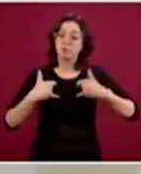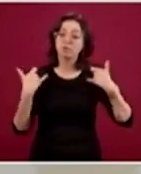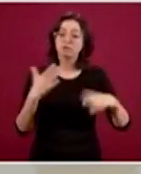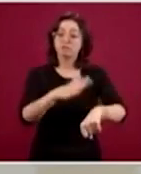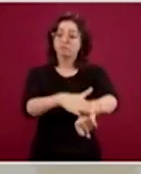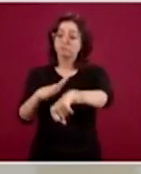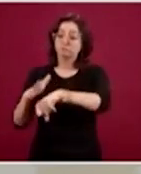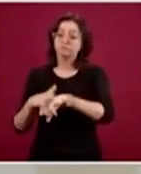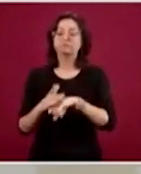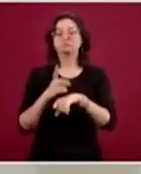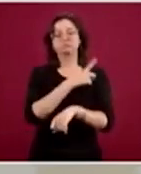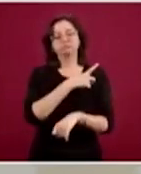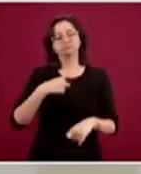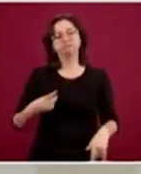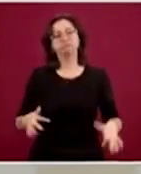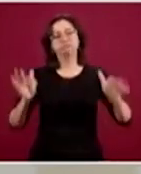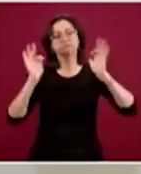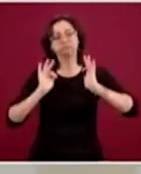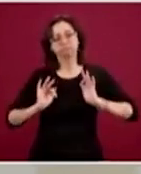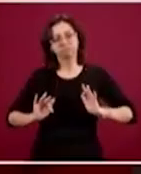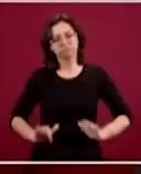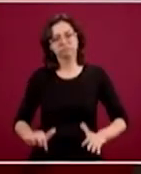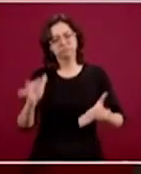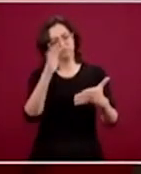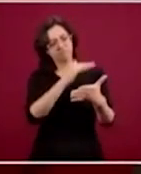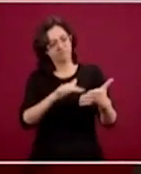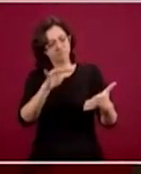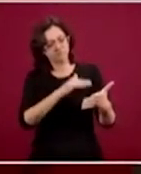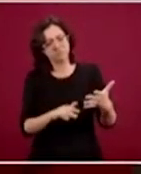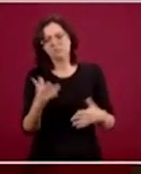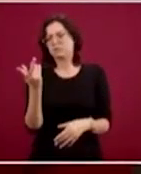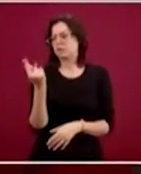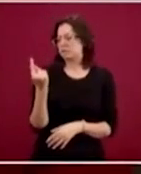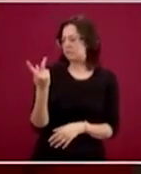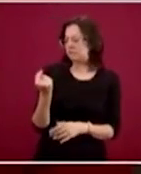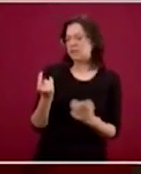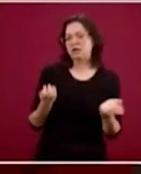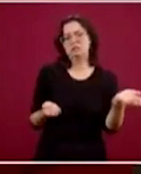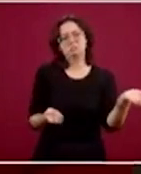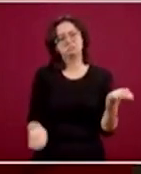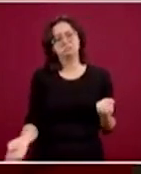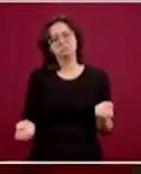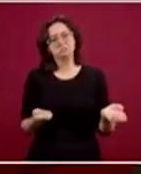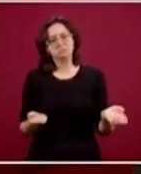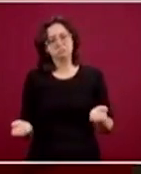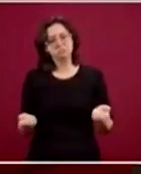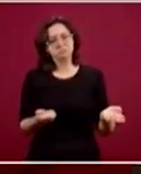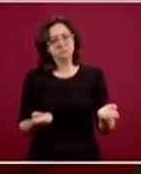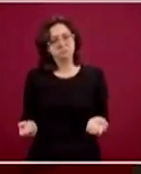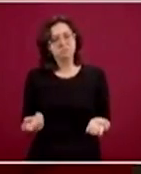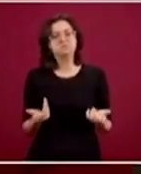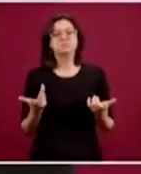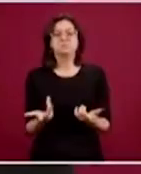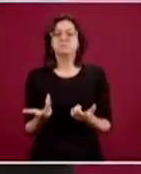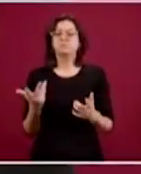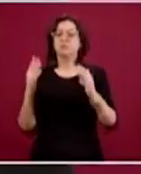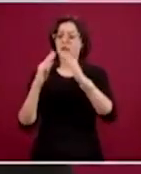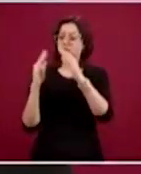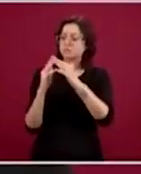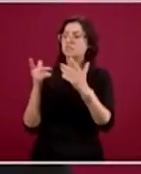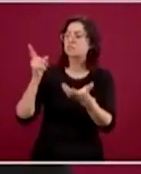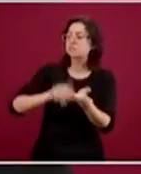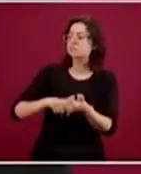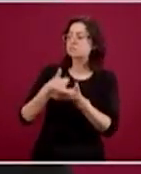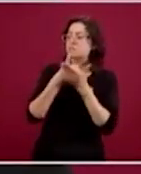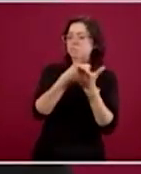que lean, que vean la televisión un momento, que hagan ejercicio y que contribuyan al bienestar dentro de